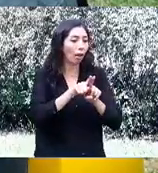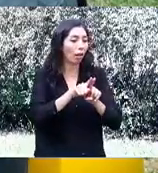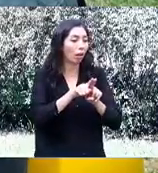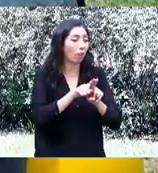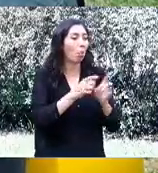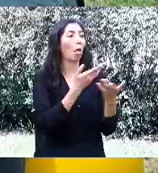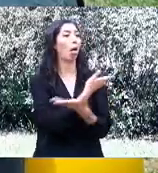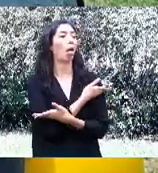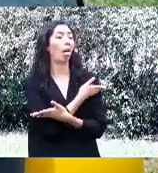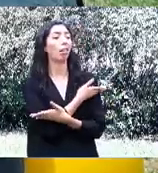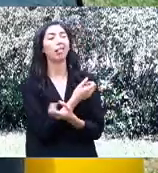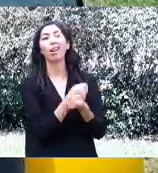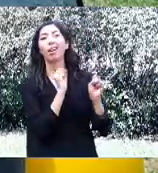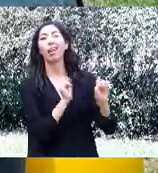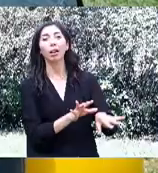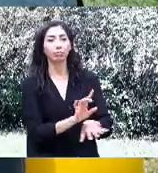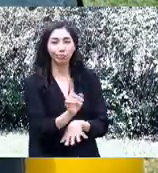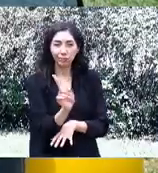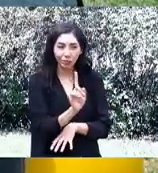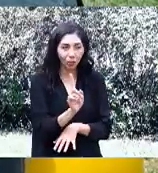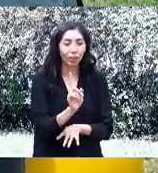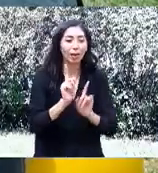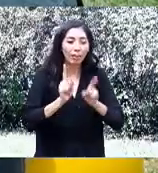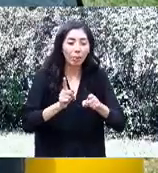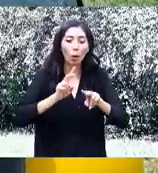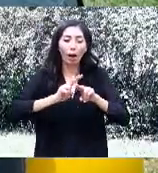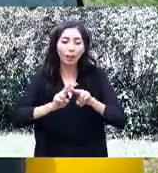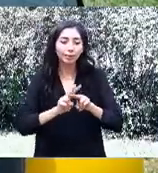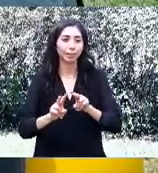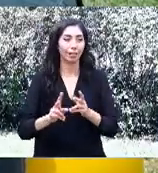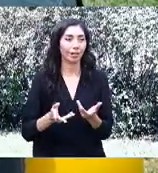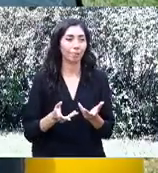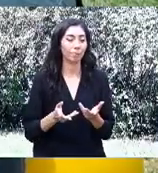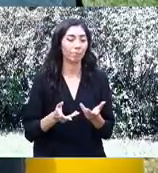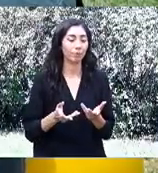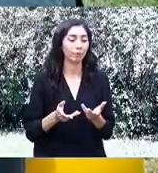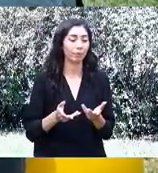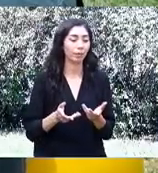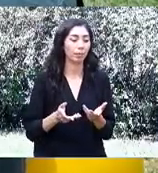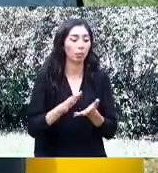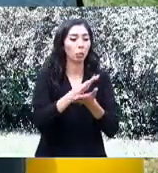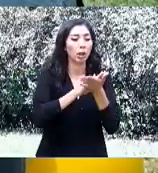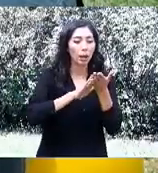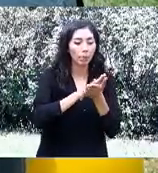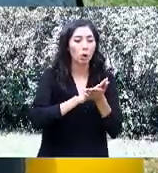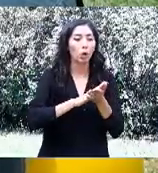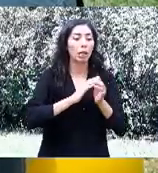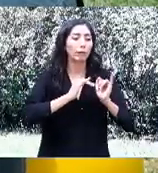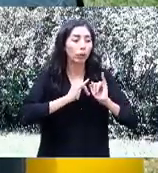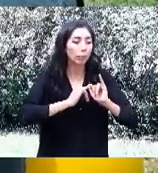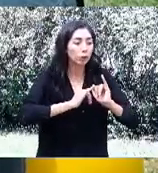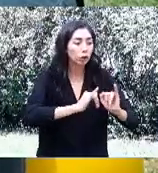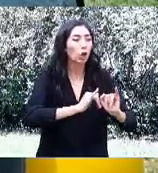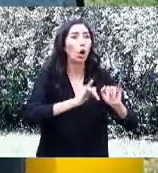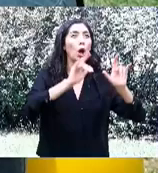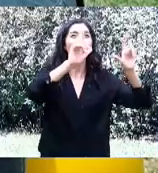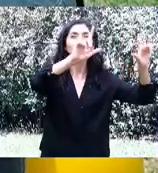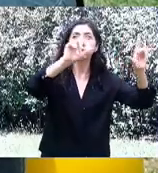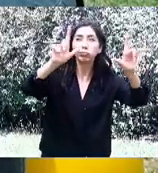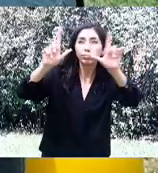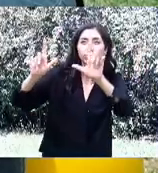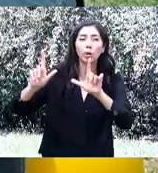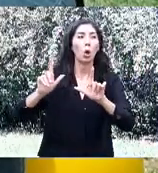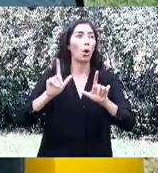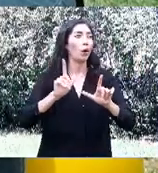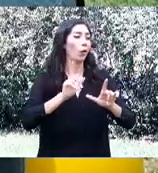nada entonces tener algunos aspectos de nuestra colección o de nuestro mobiliario por